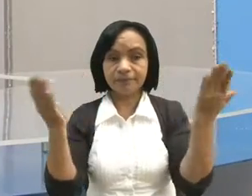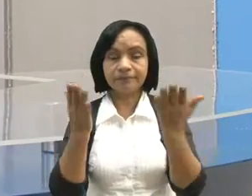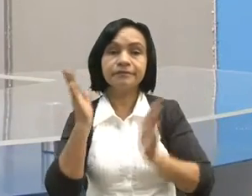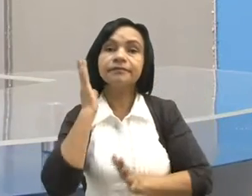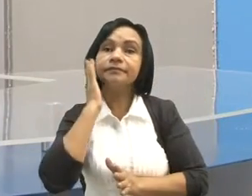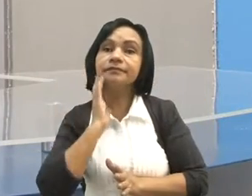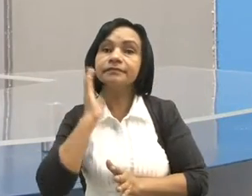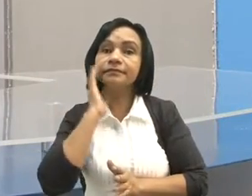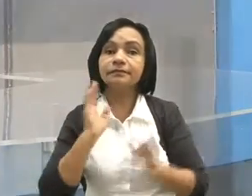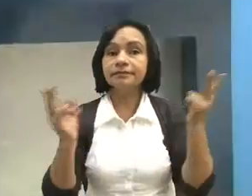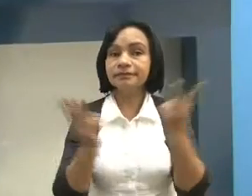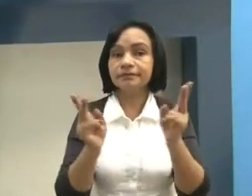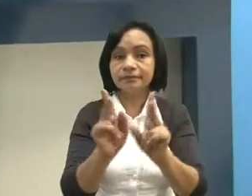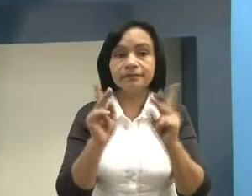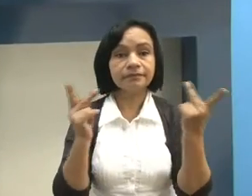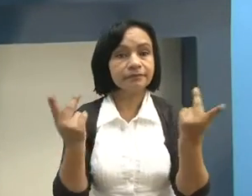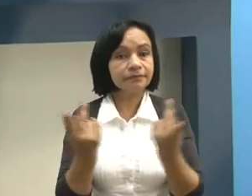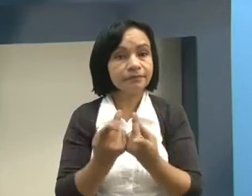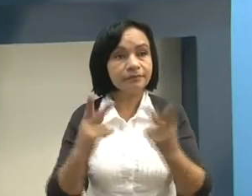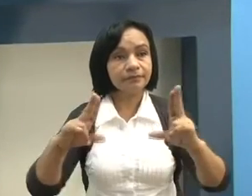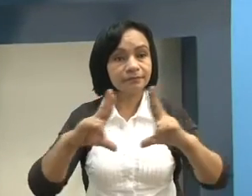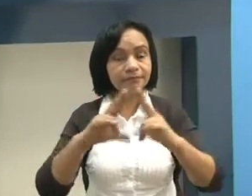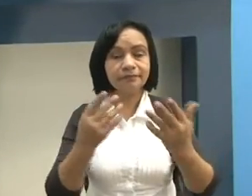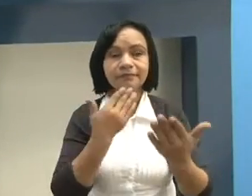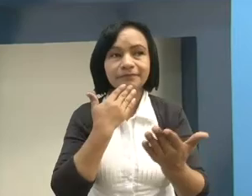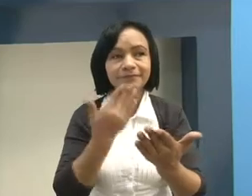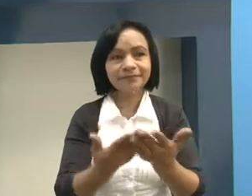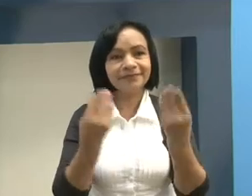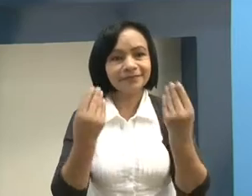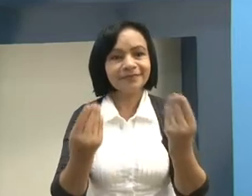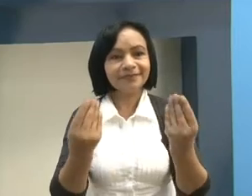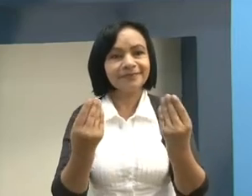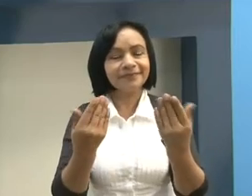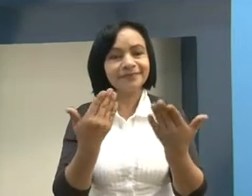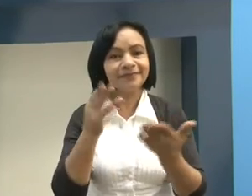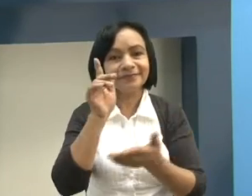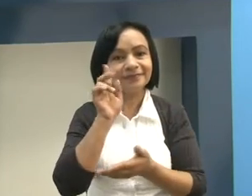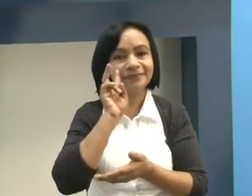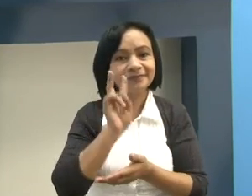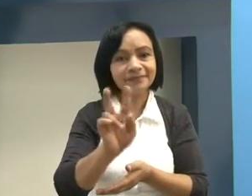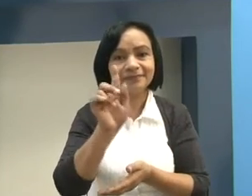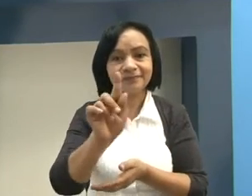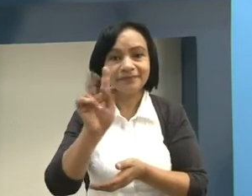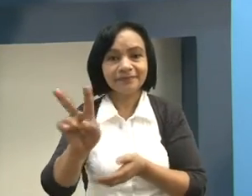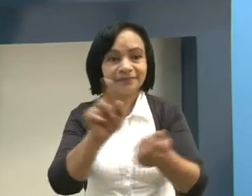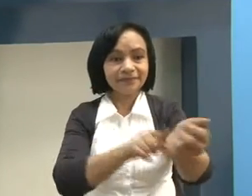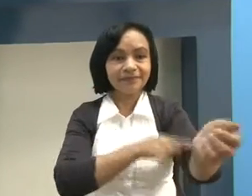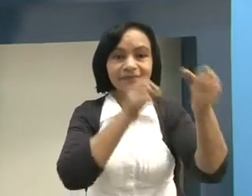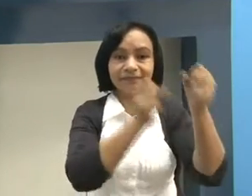vivencial para el pueblo nicaragüense. Bienvenido. Gracias, Elmer. Buenos días a televidentes, a nuestros hermanos y hermanas